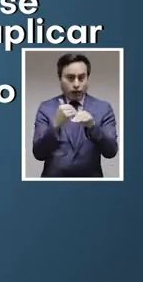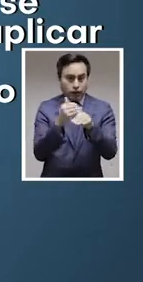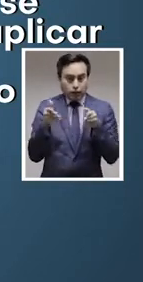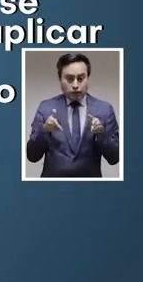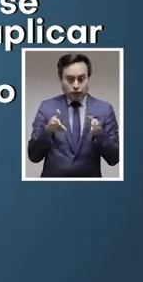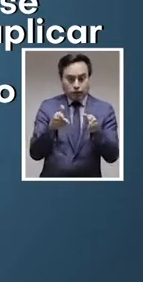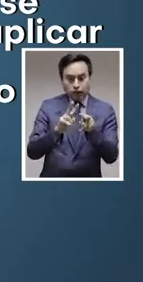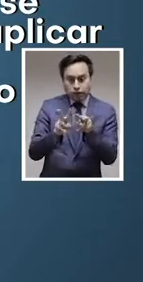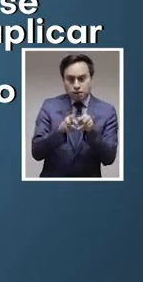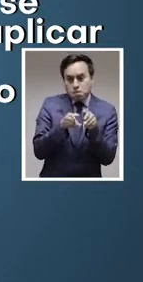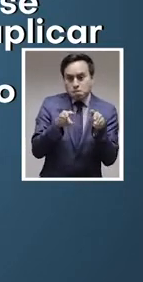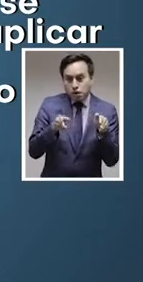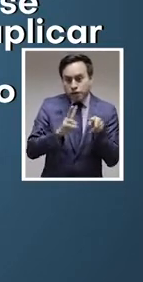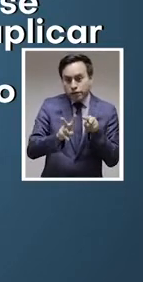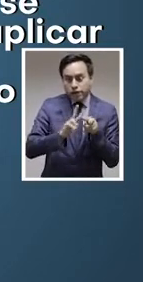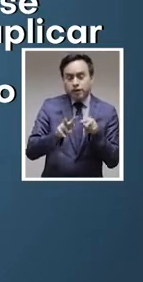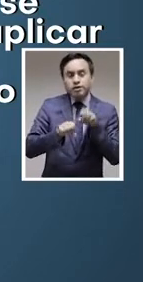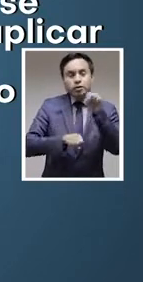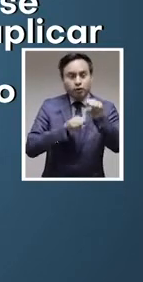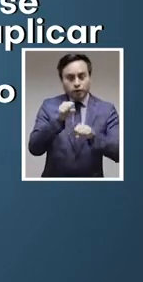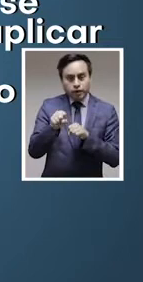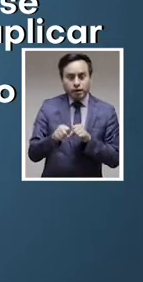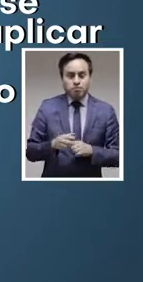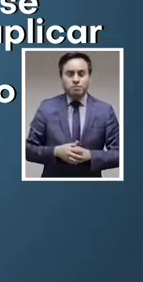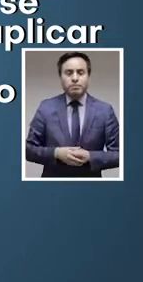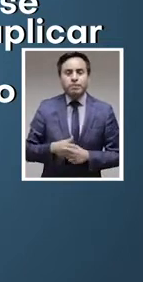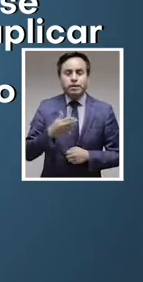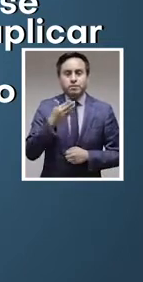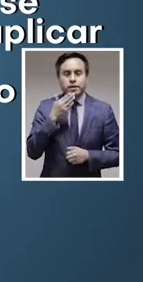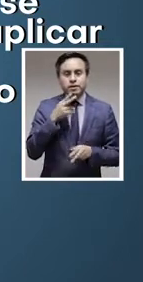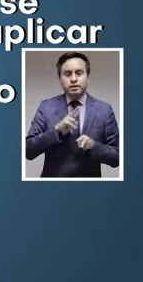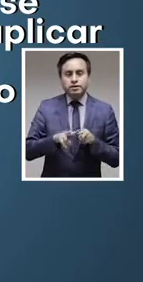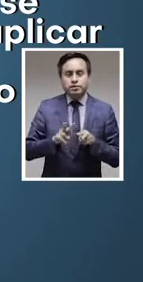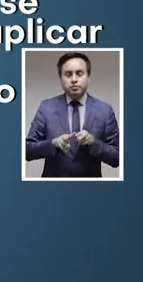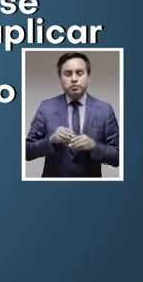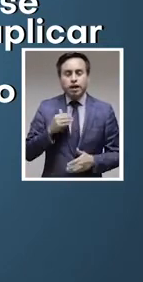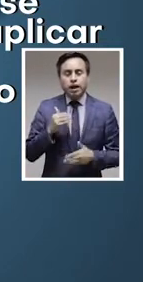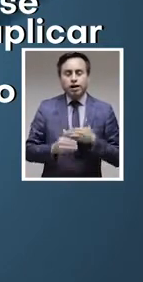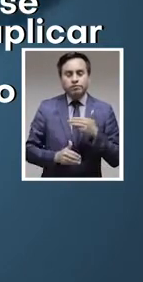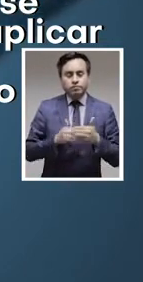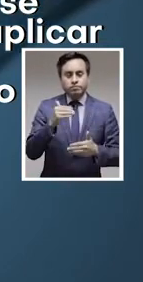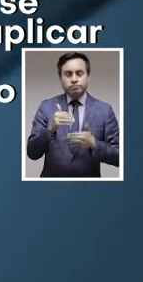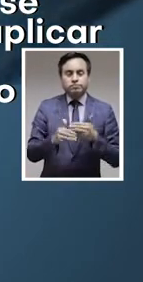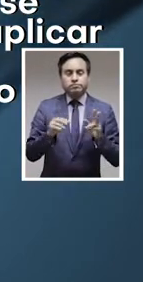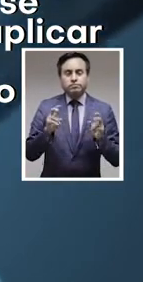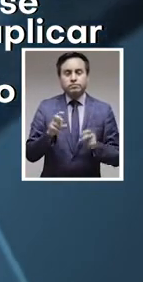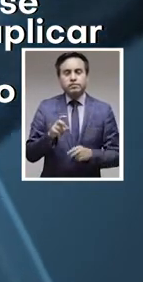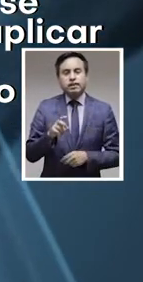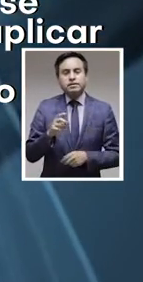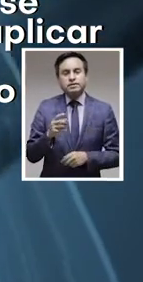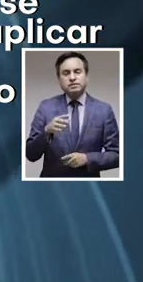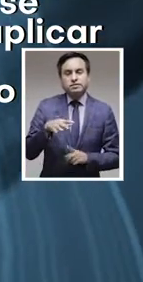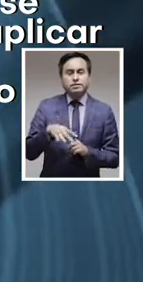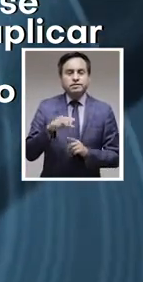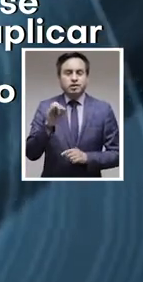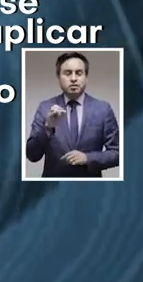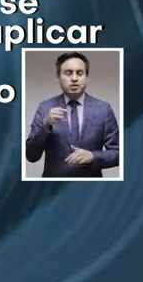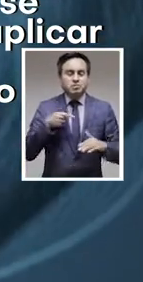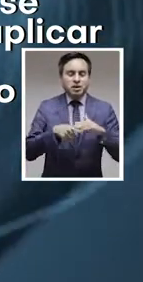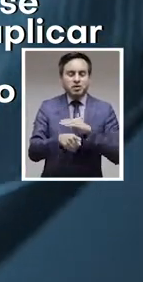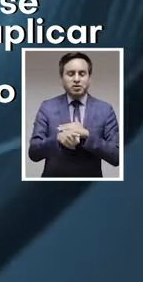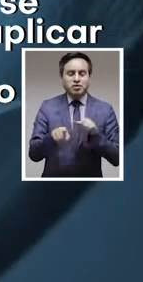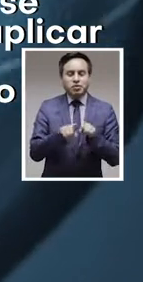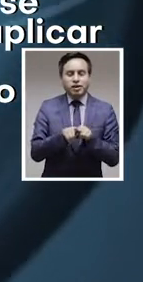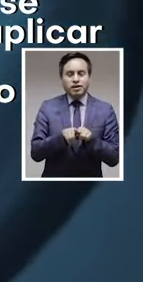una potencial ciclovía. Hicimos también avances en la línea cero de metro, en los